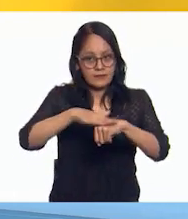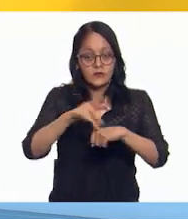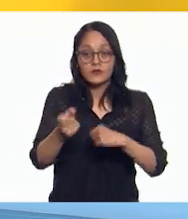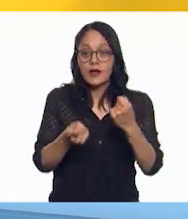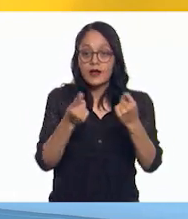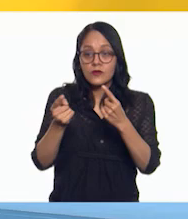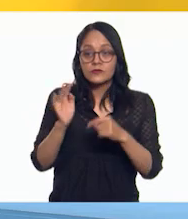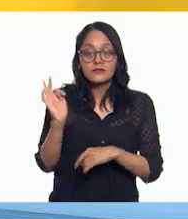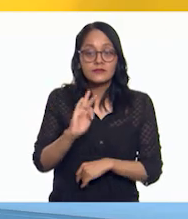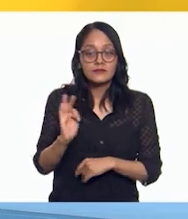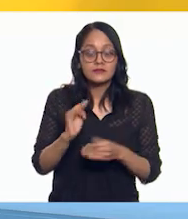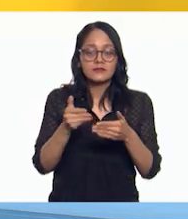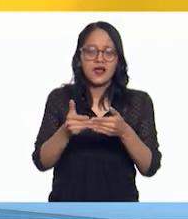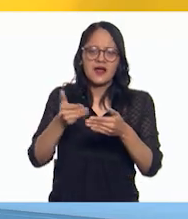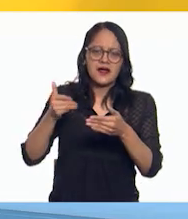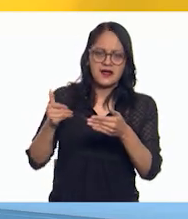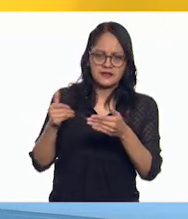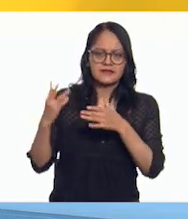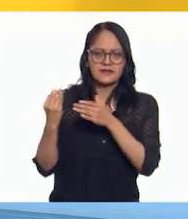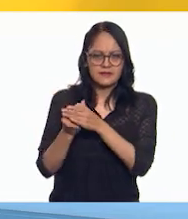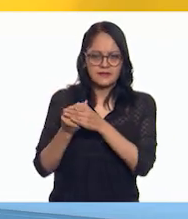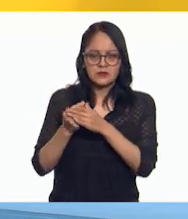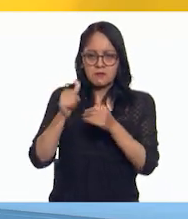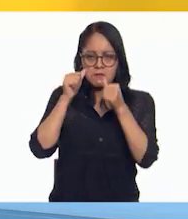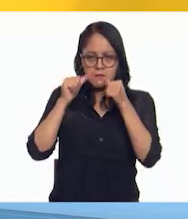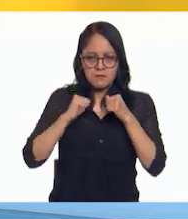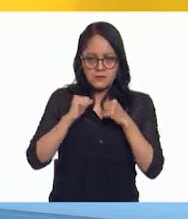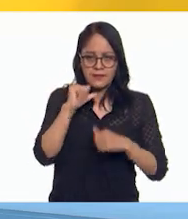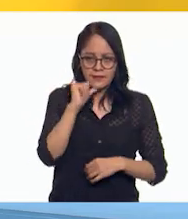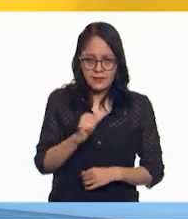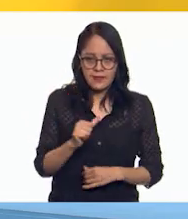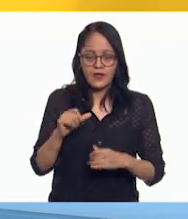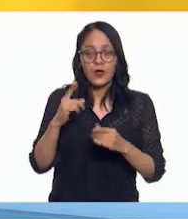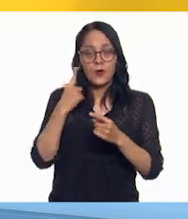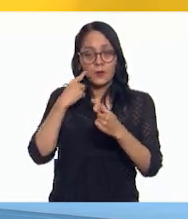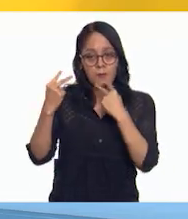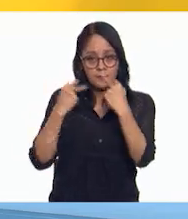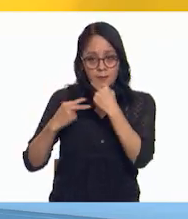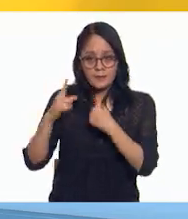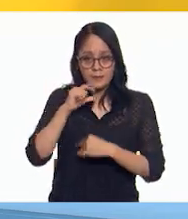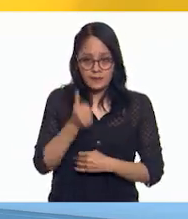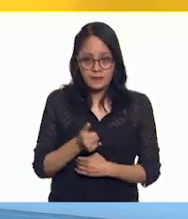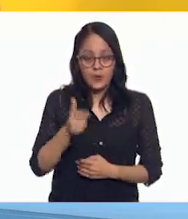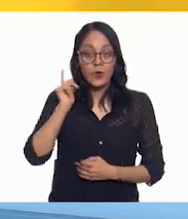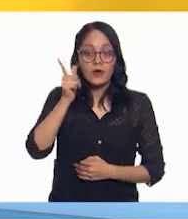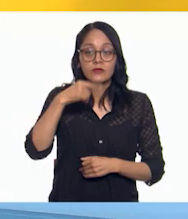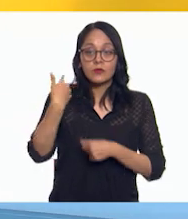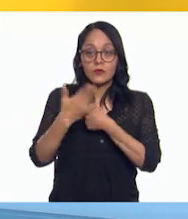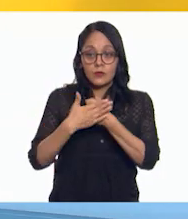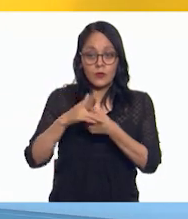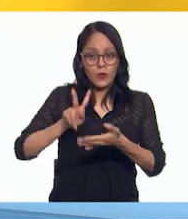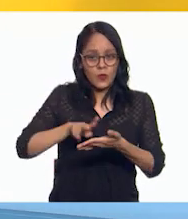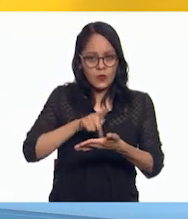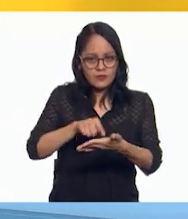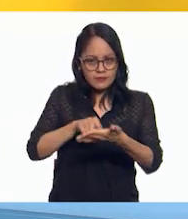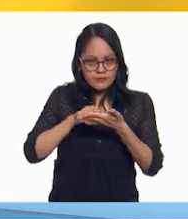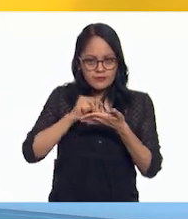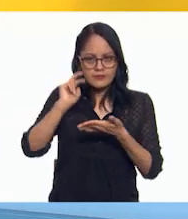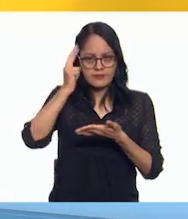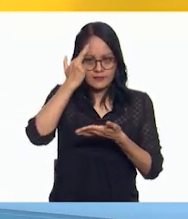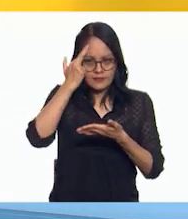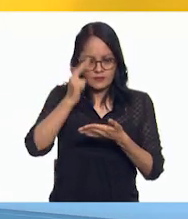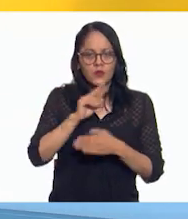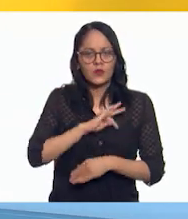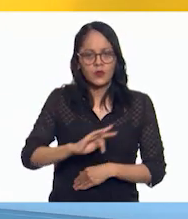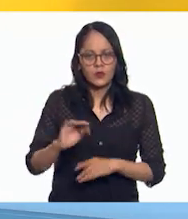pudieron acompañarnos en alguna sesión o si quieren repasar o fortalecer un aprendizaje, pueden ver las clases anteriores en el portal